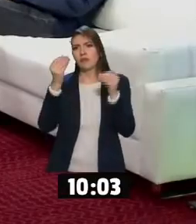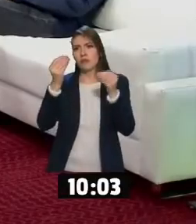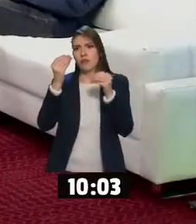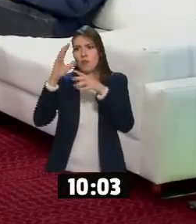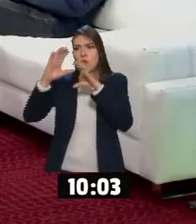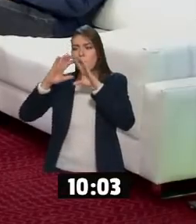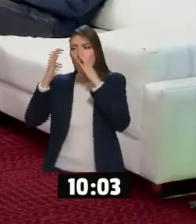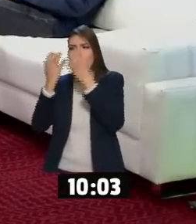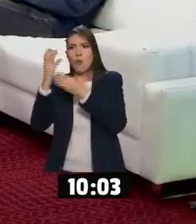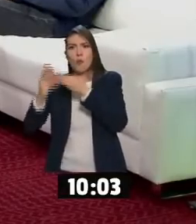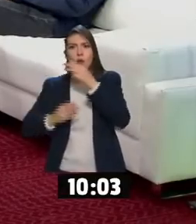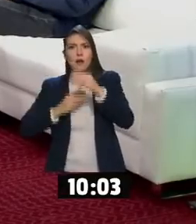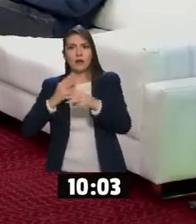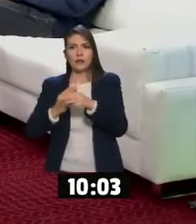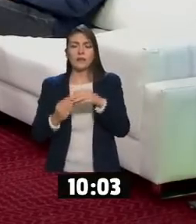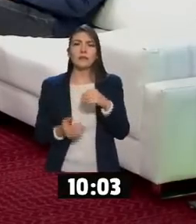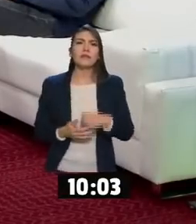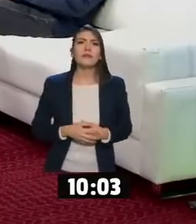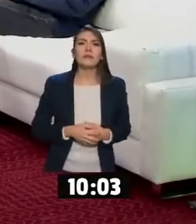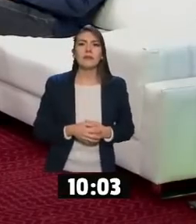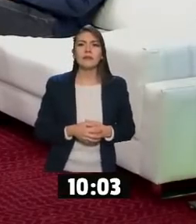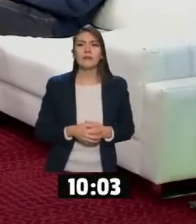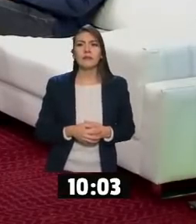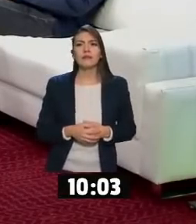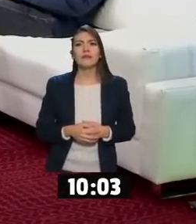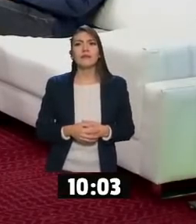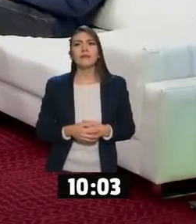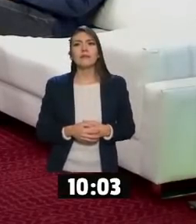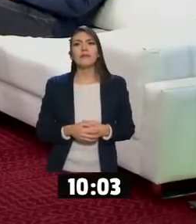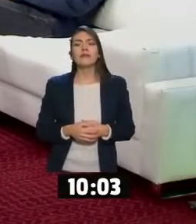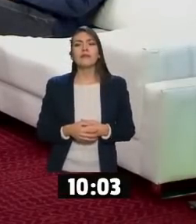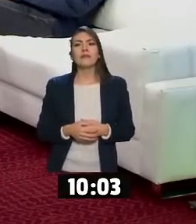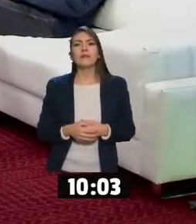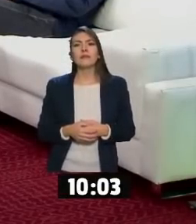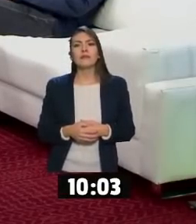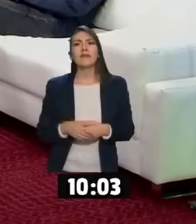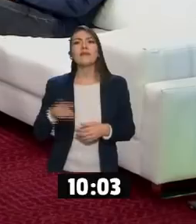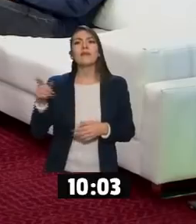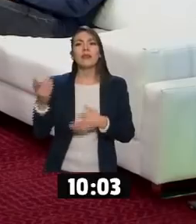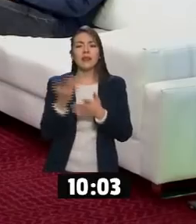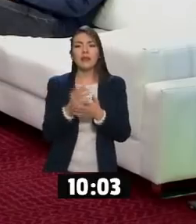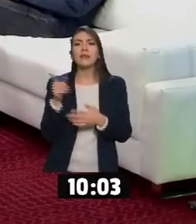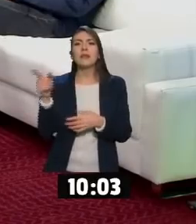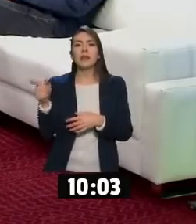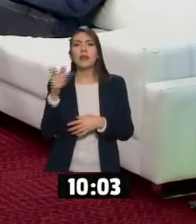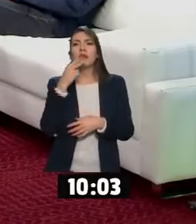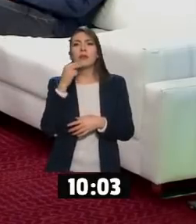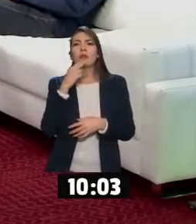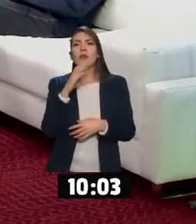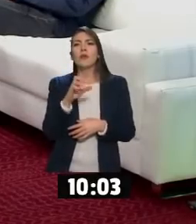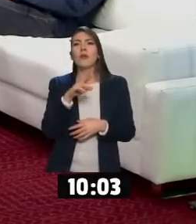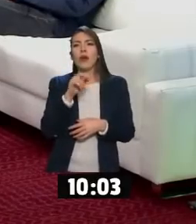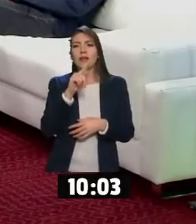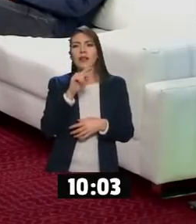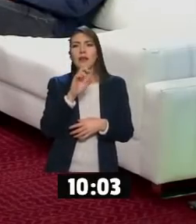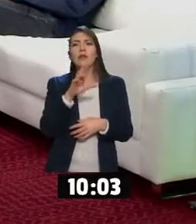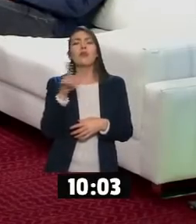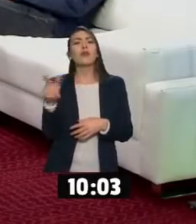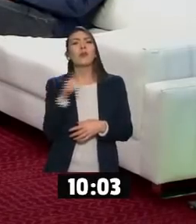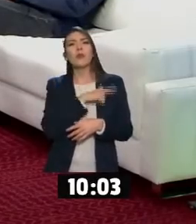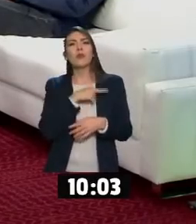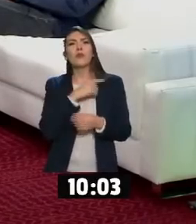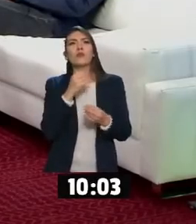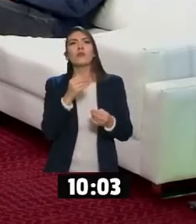pasa es que el Cuau es muy seguidor del varón de pubertad, señora. Cubertán. Y también de los dos, ¿verdad? De los